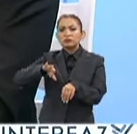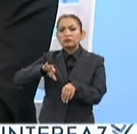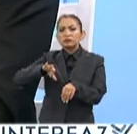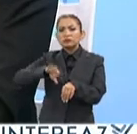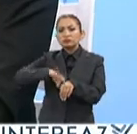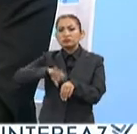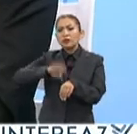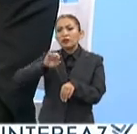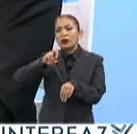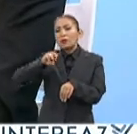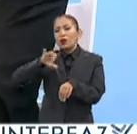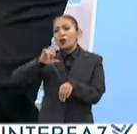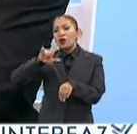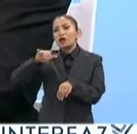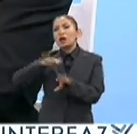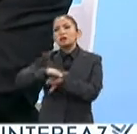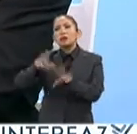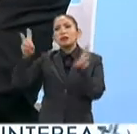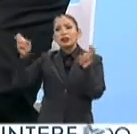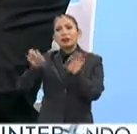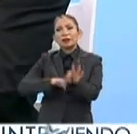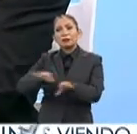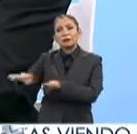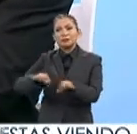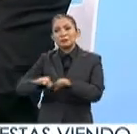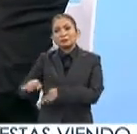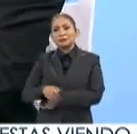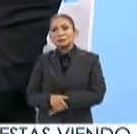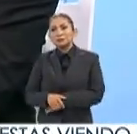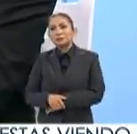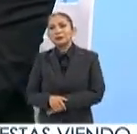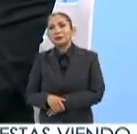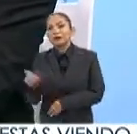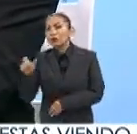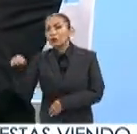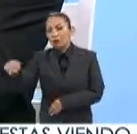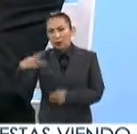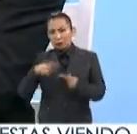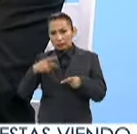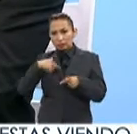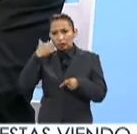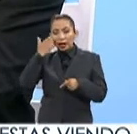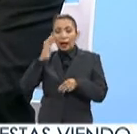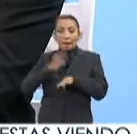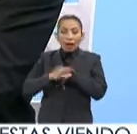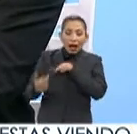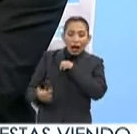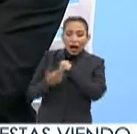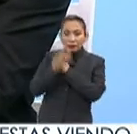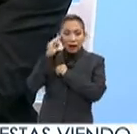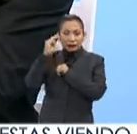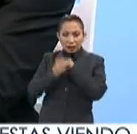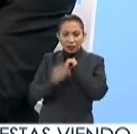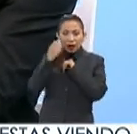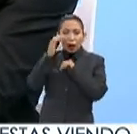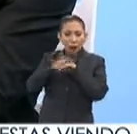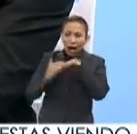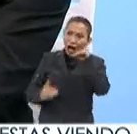de farmacología en términos laborales? Cuando hay alguien que más bien quiere fortalecer la maestría para